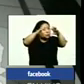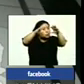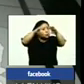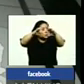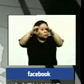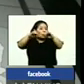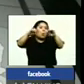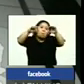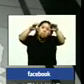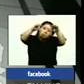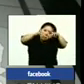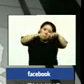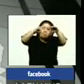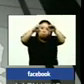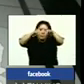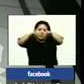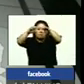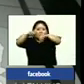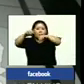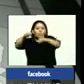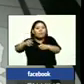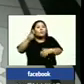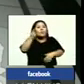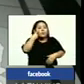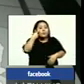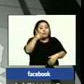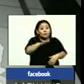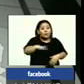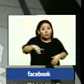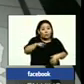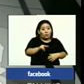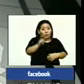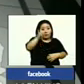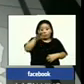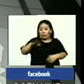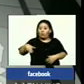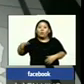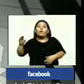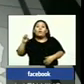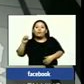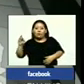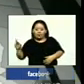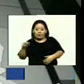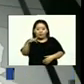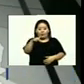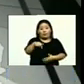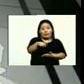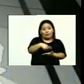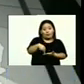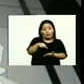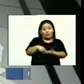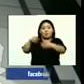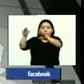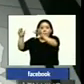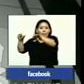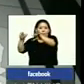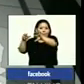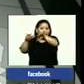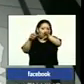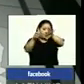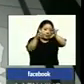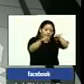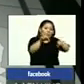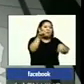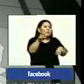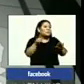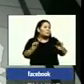tormentas de moderadas a fuertes, comenzando en la zona norte de oriente y centro, que se van a desplazar hacia el suroeste. Todo